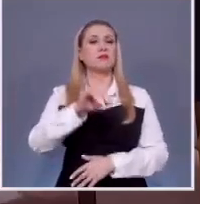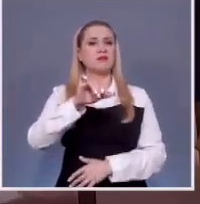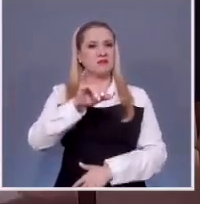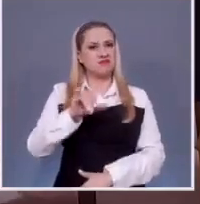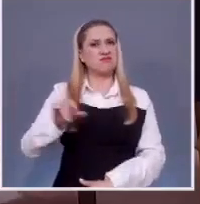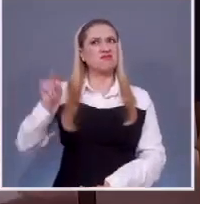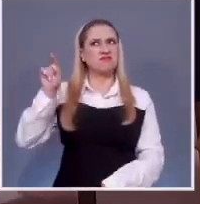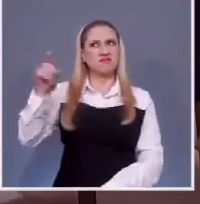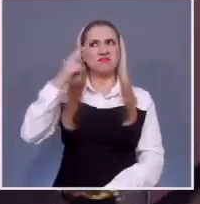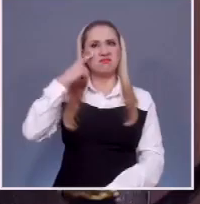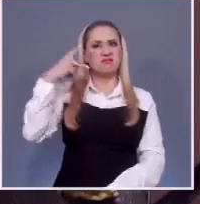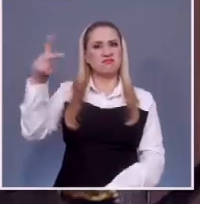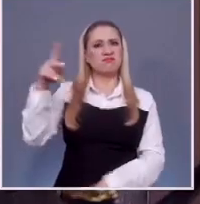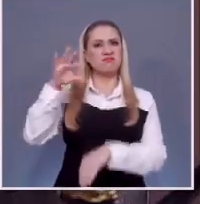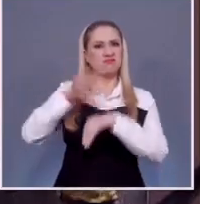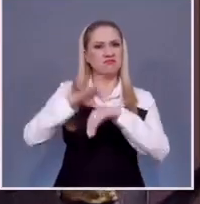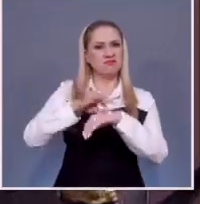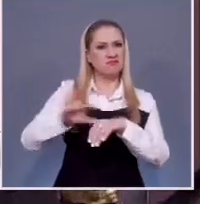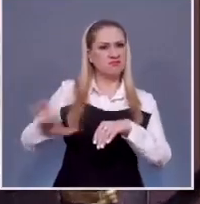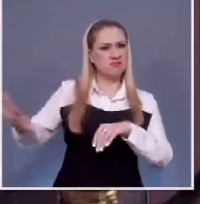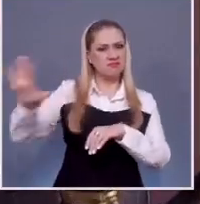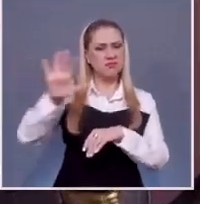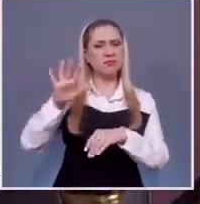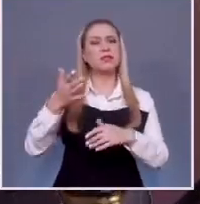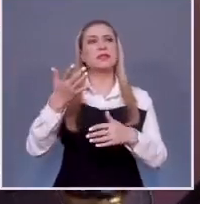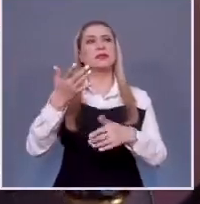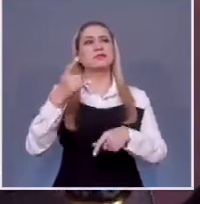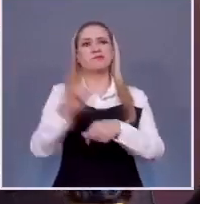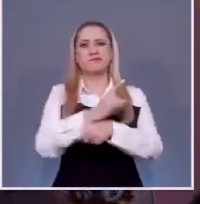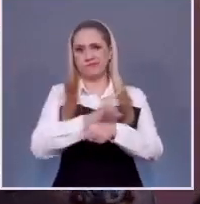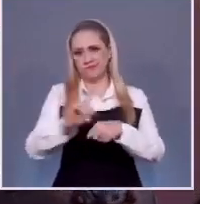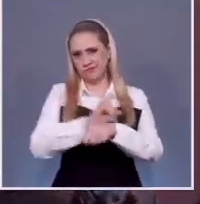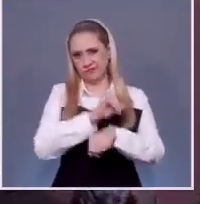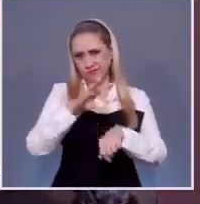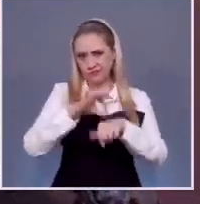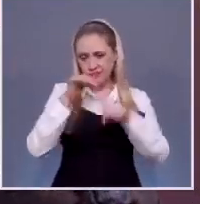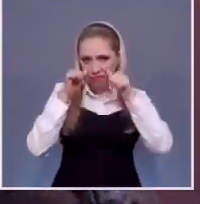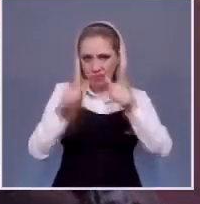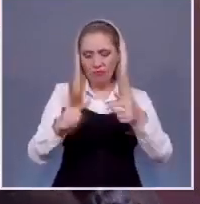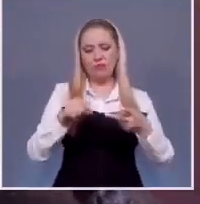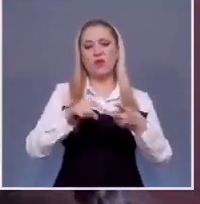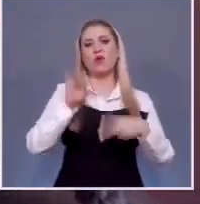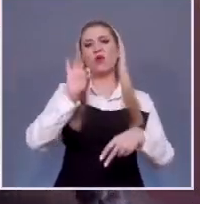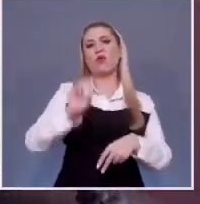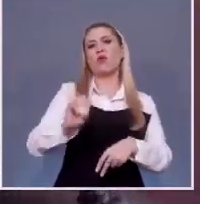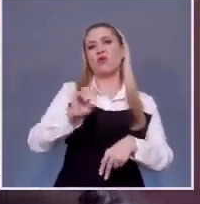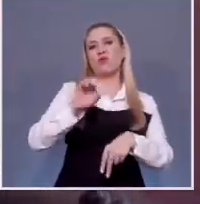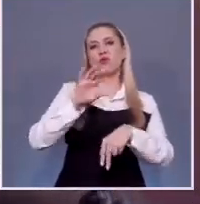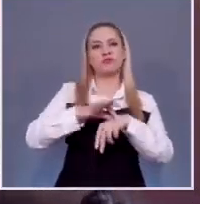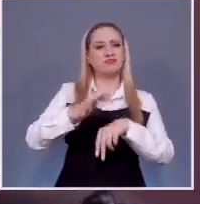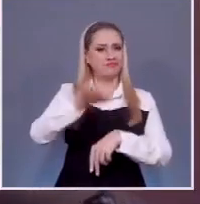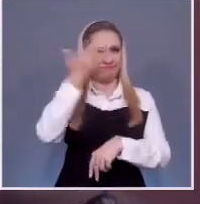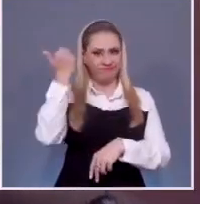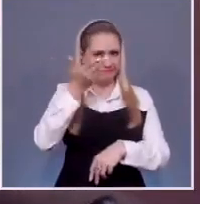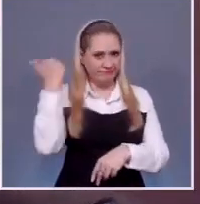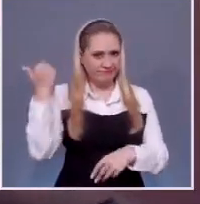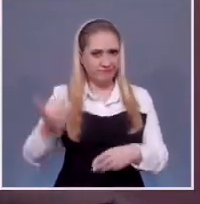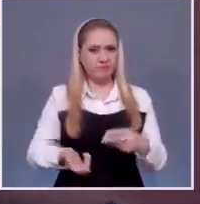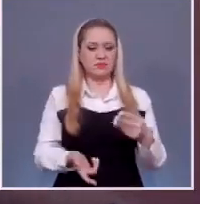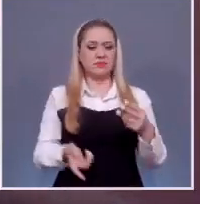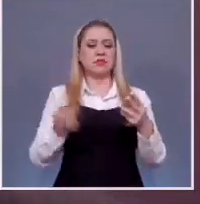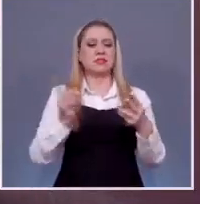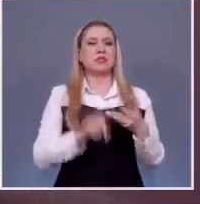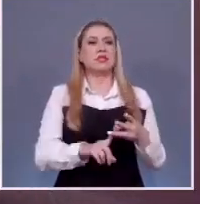es solo que hay mala atención médica, que el personal no está capacitado, que es relevante, pero no es solo ese factor, ni tampoco